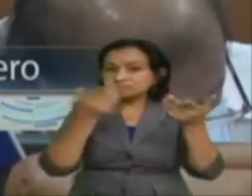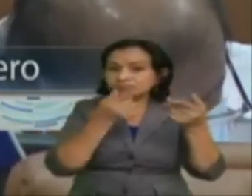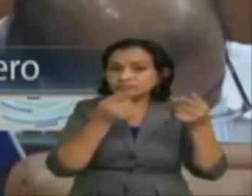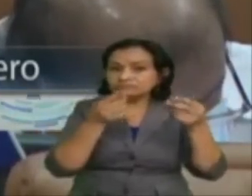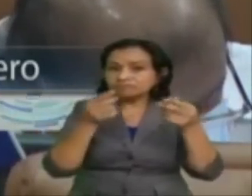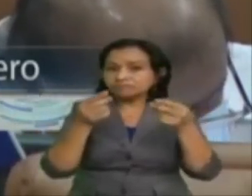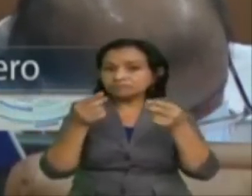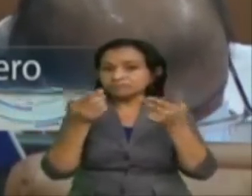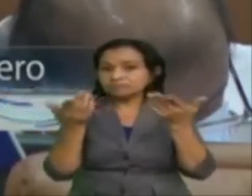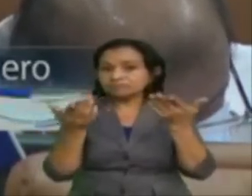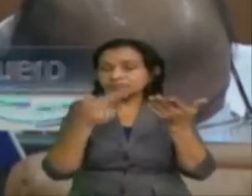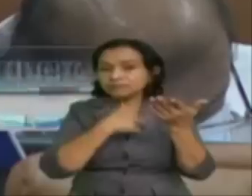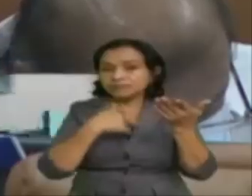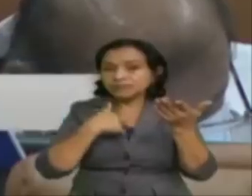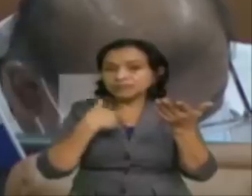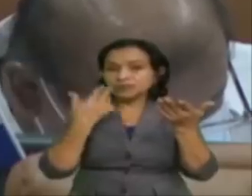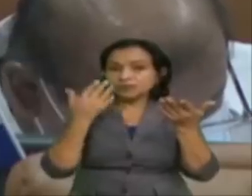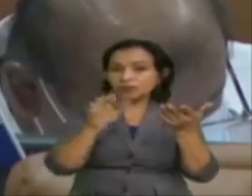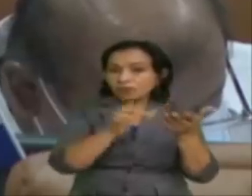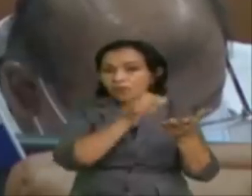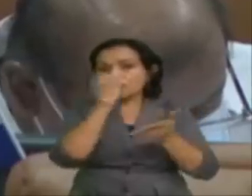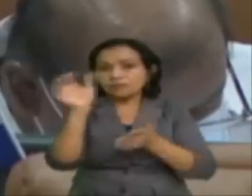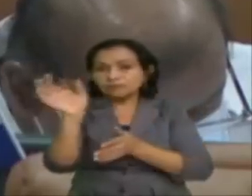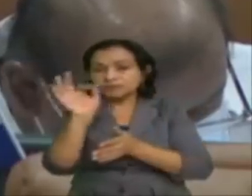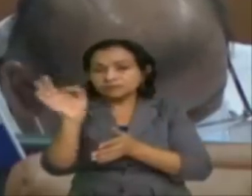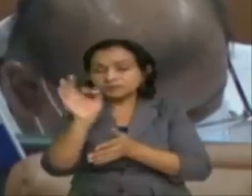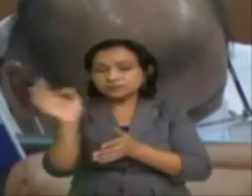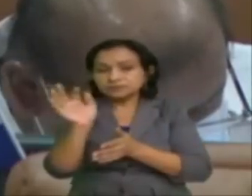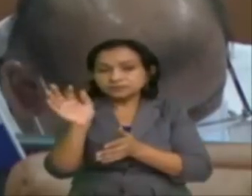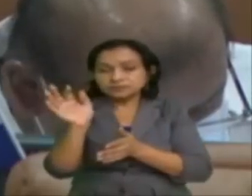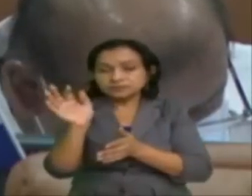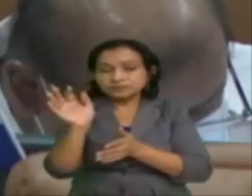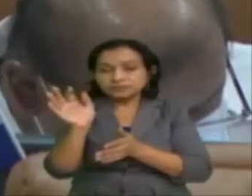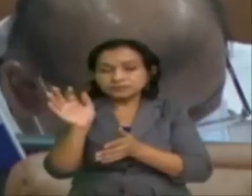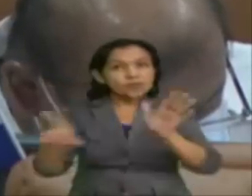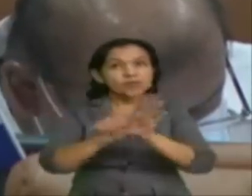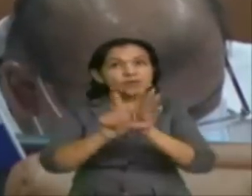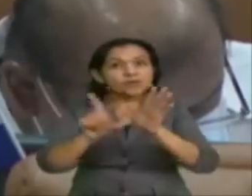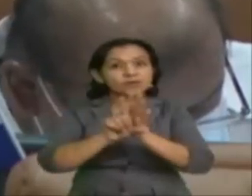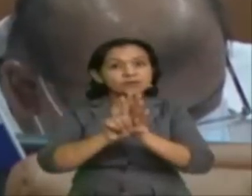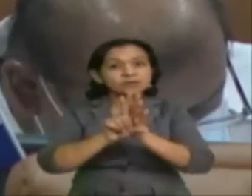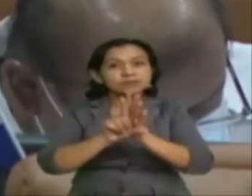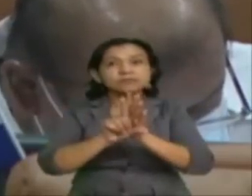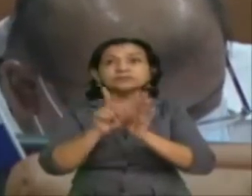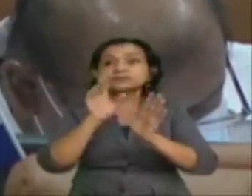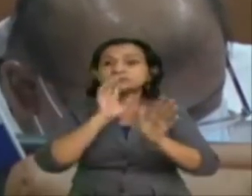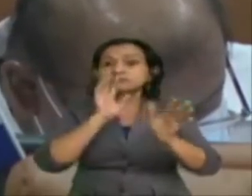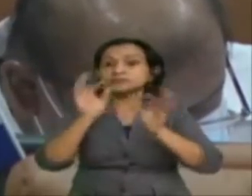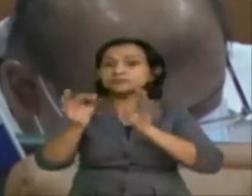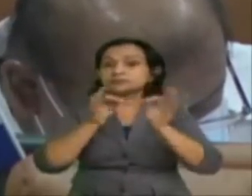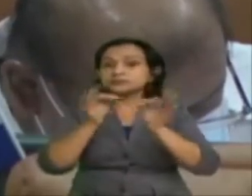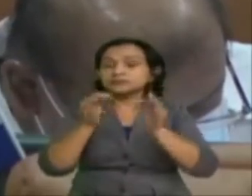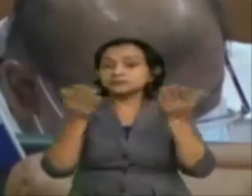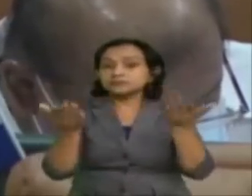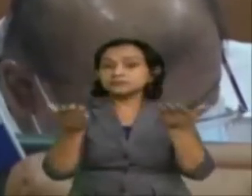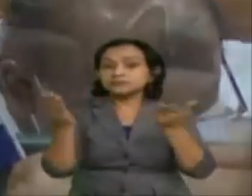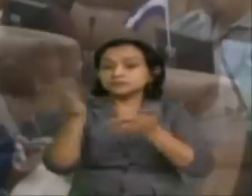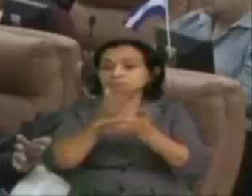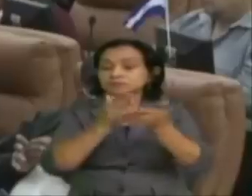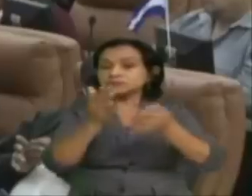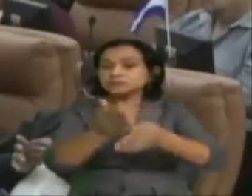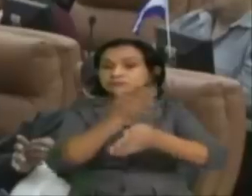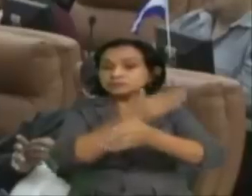en, y ser otro complemento con las otras leyes de combo, como se les está diciendo, en unos momentos